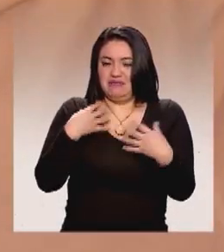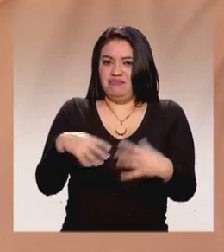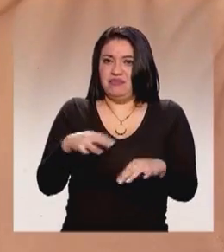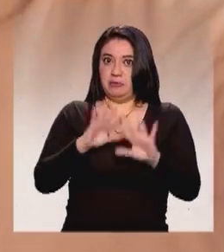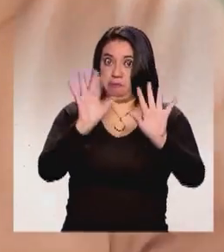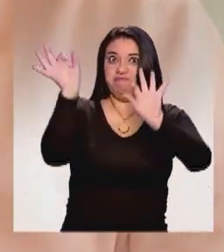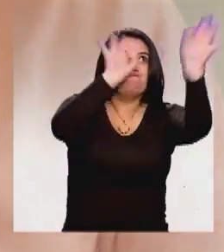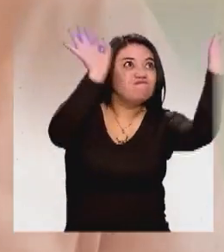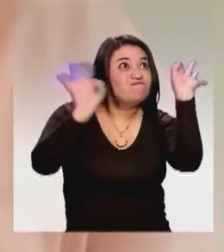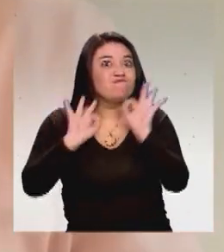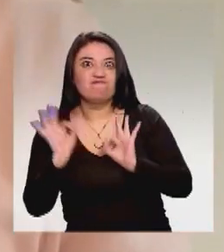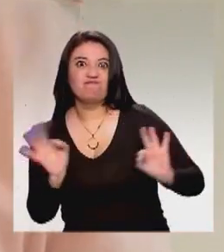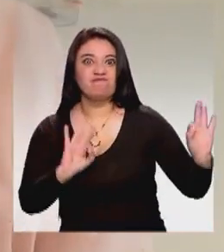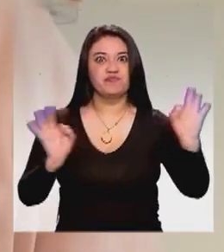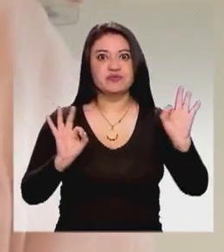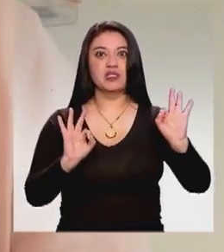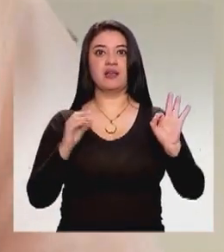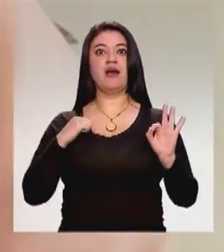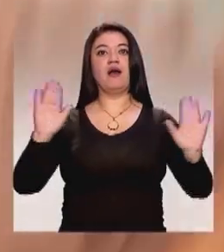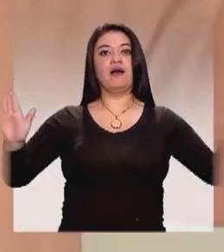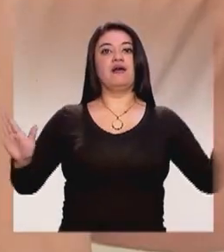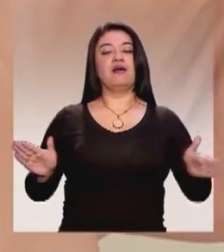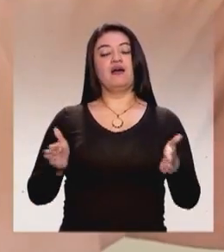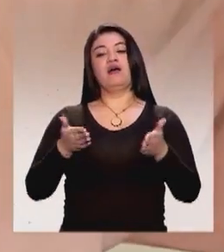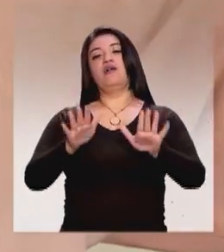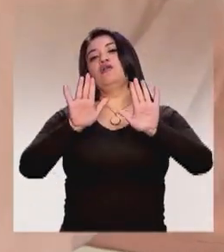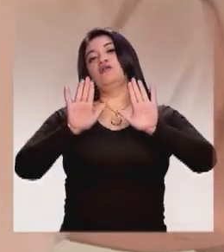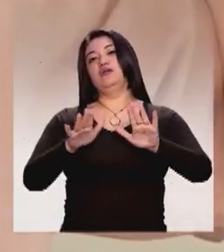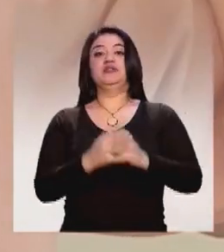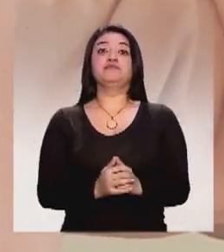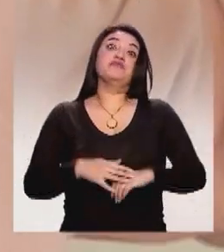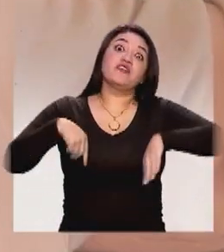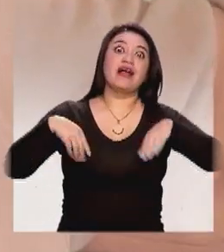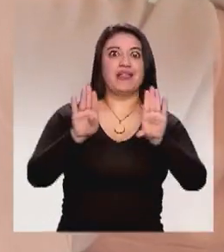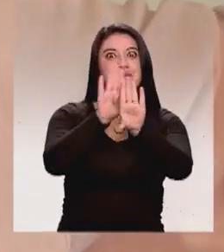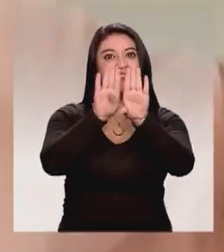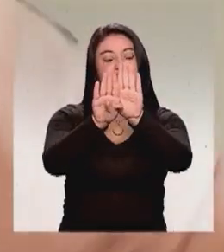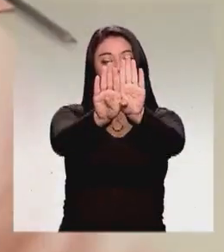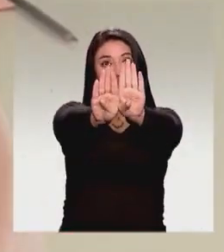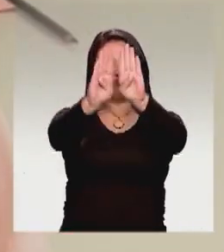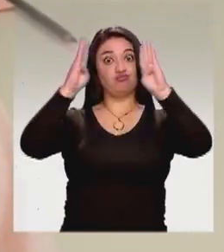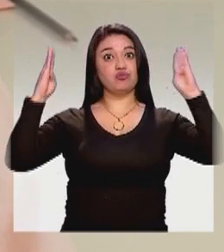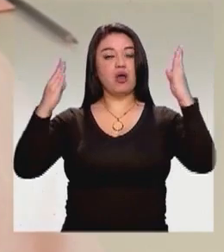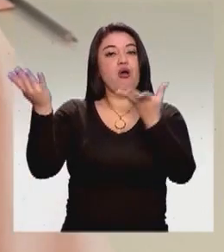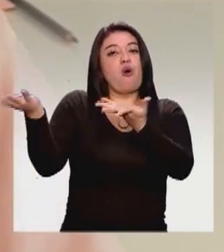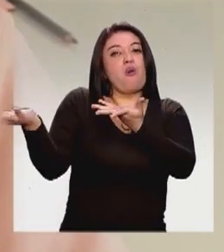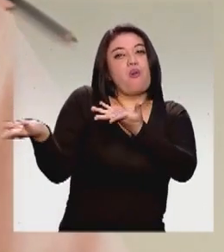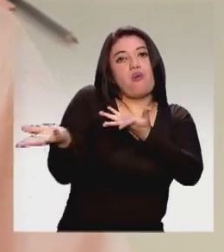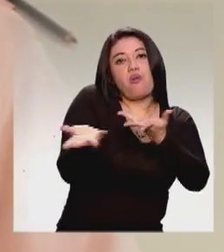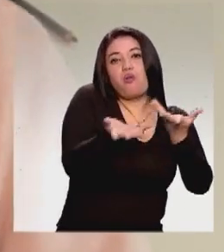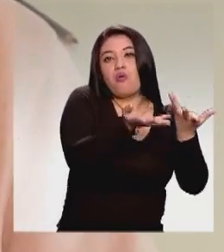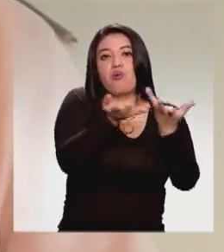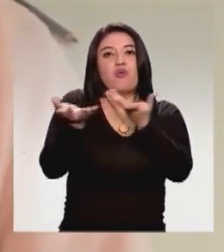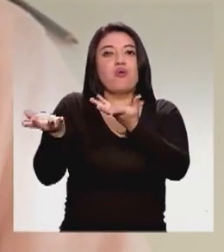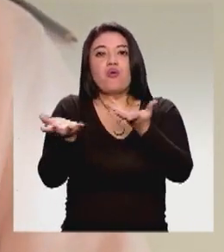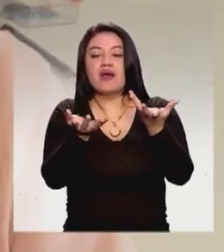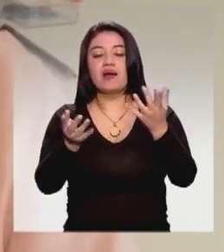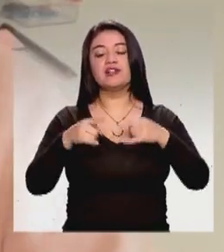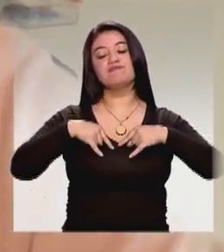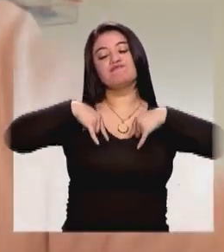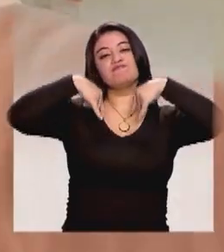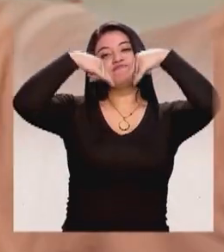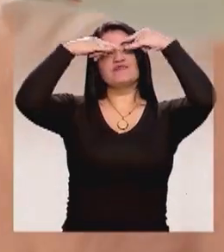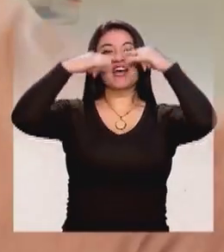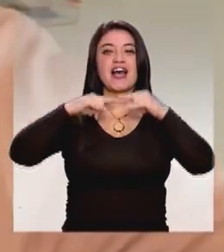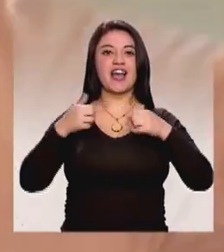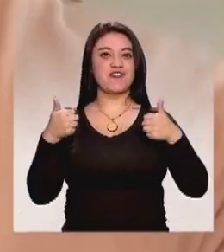Uf, ya está mejorando. Solo me falta abrir las ventanas porque me gusta tener el ambiente fresco. Así